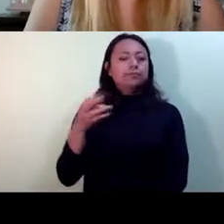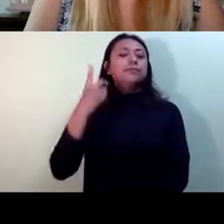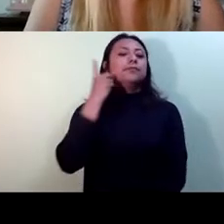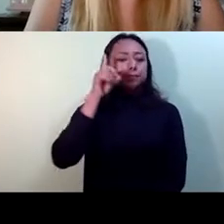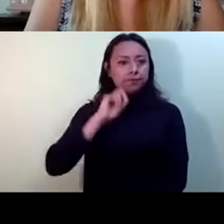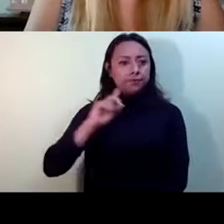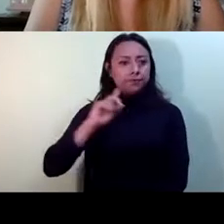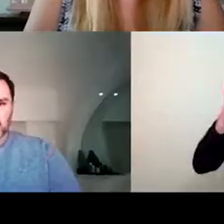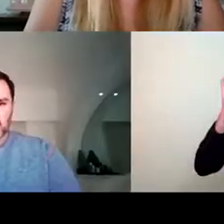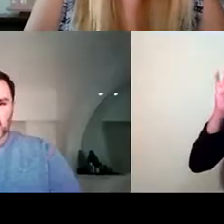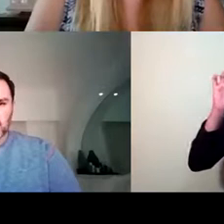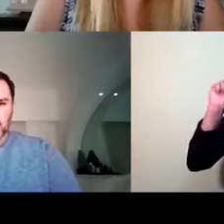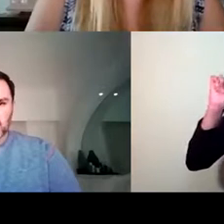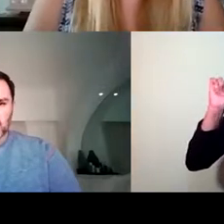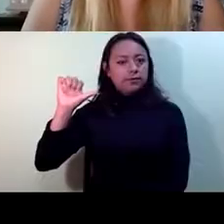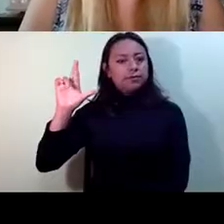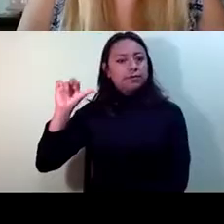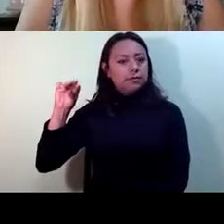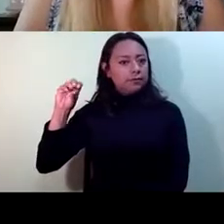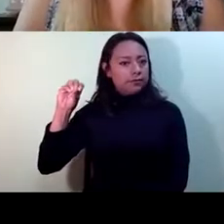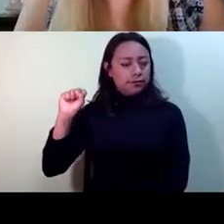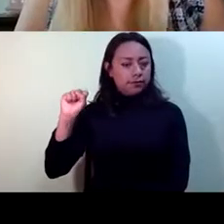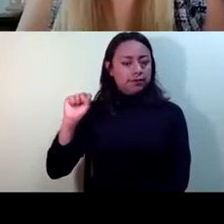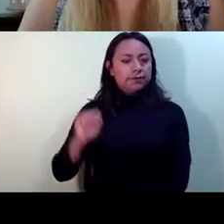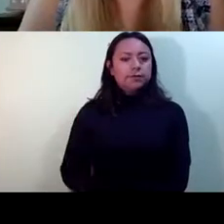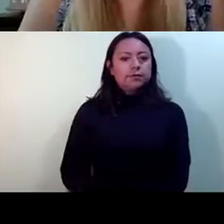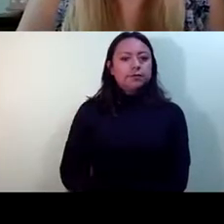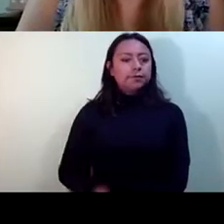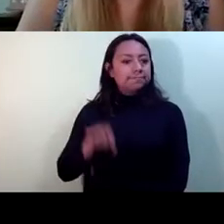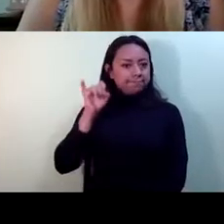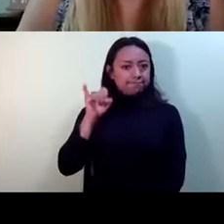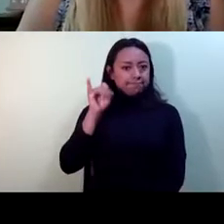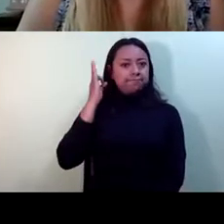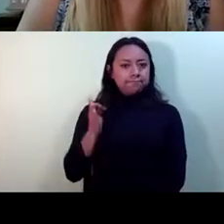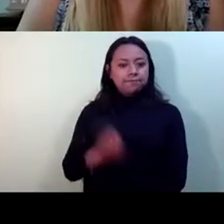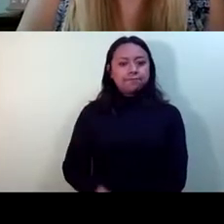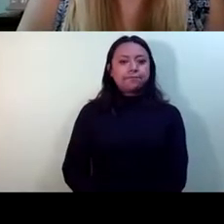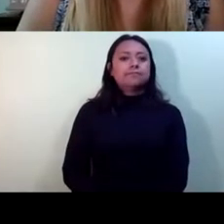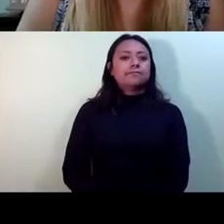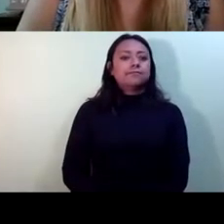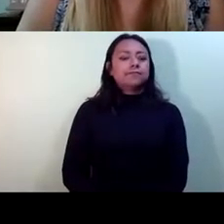Diputada Teresa Ramos Arreola. Teresa Ramos a favor.